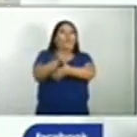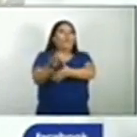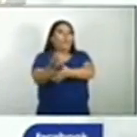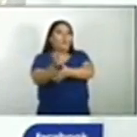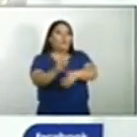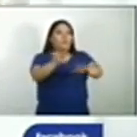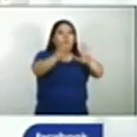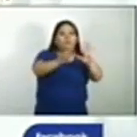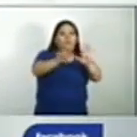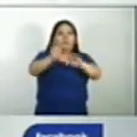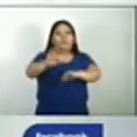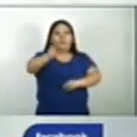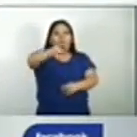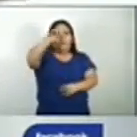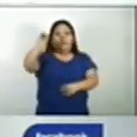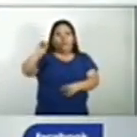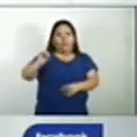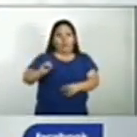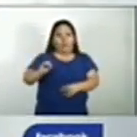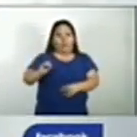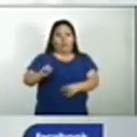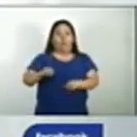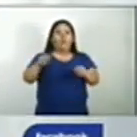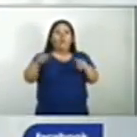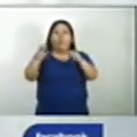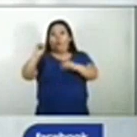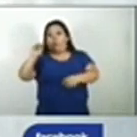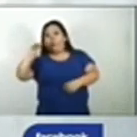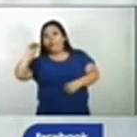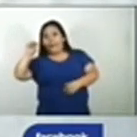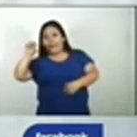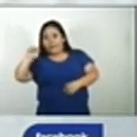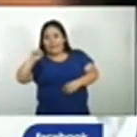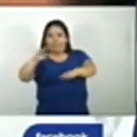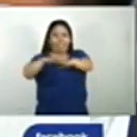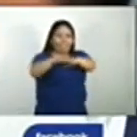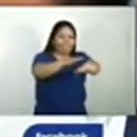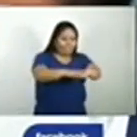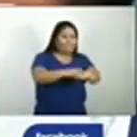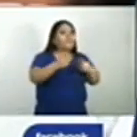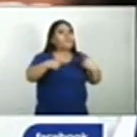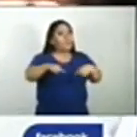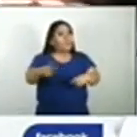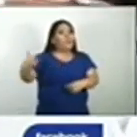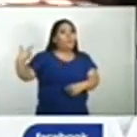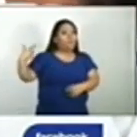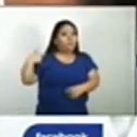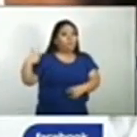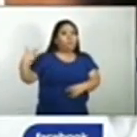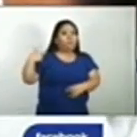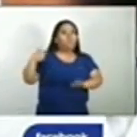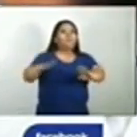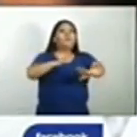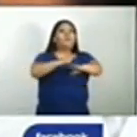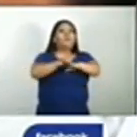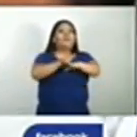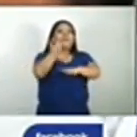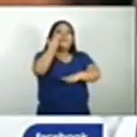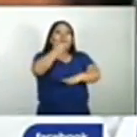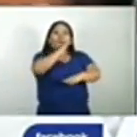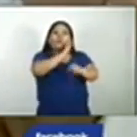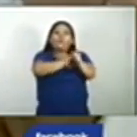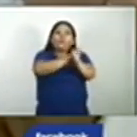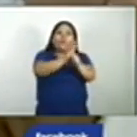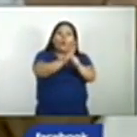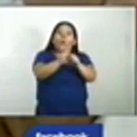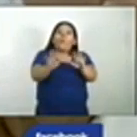el 75%. La OMS considera necesario continuar con el esquema de vacunación contra el virus, sobre todo ante